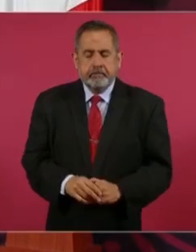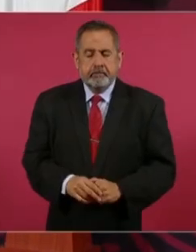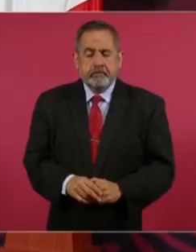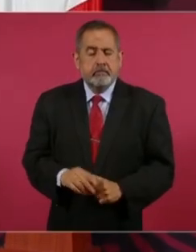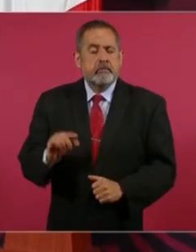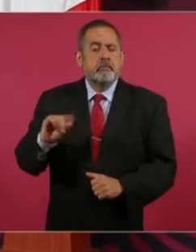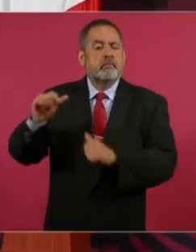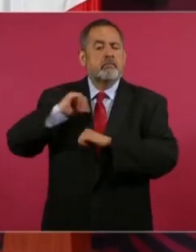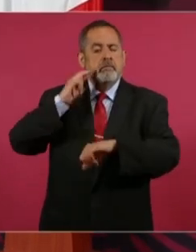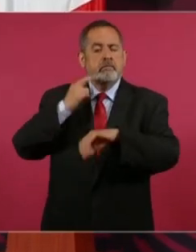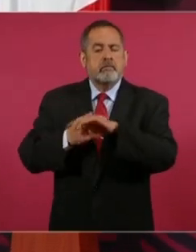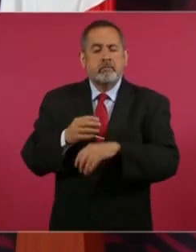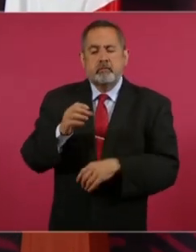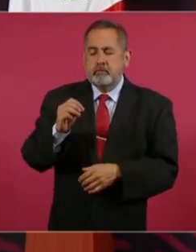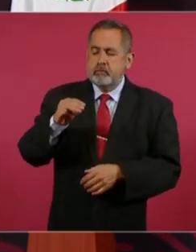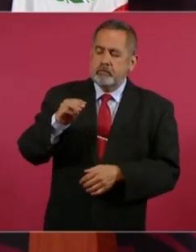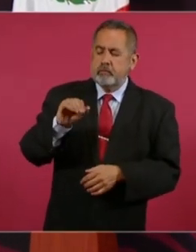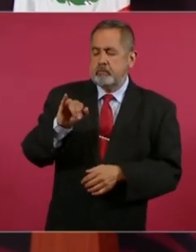El alto comisionado